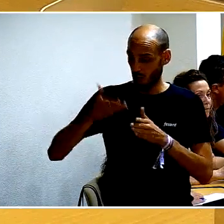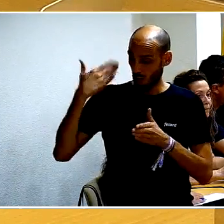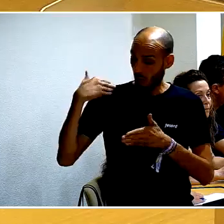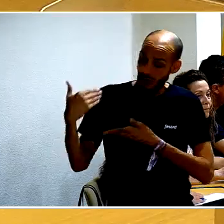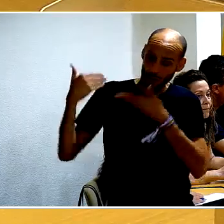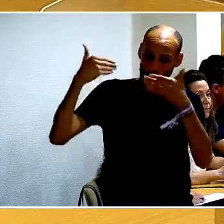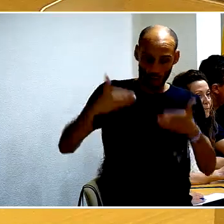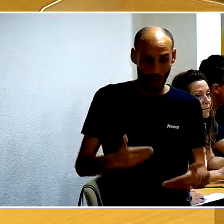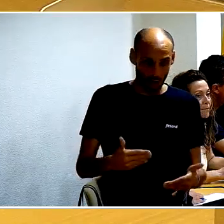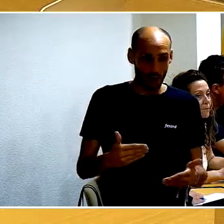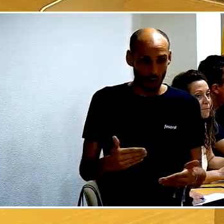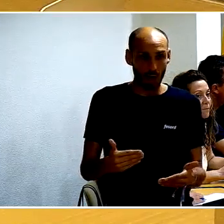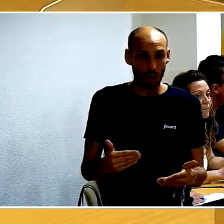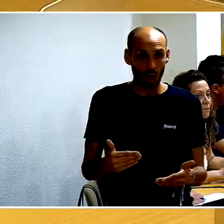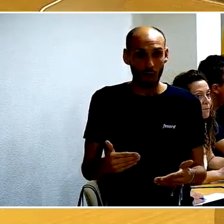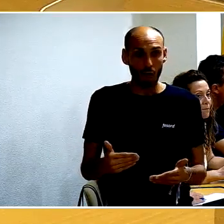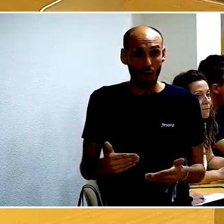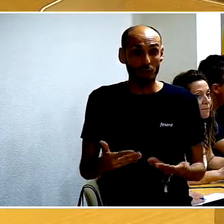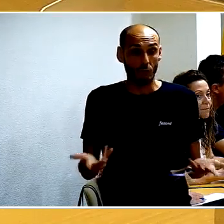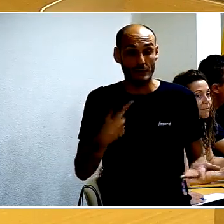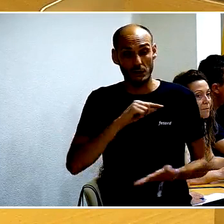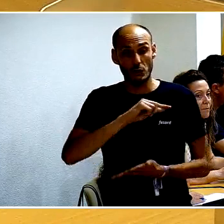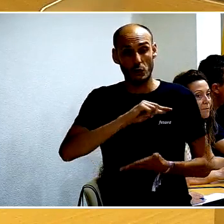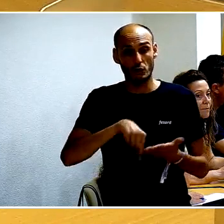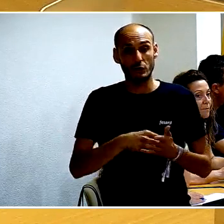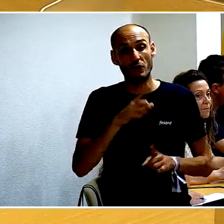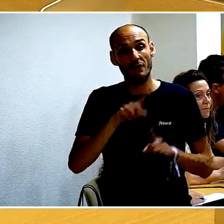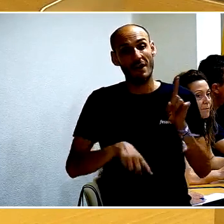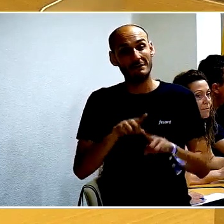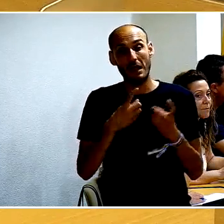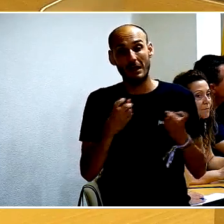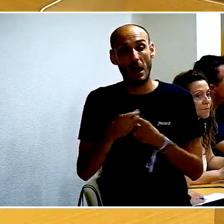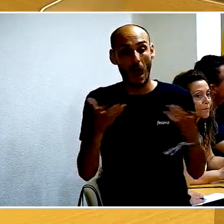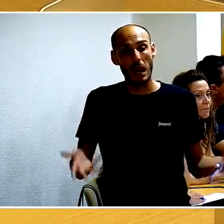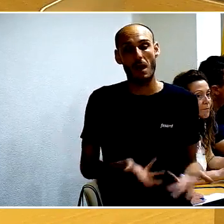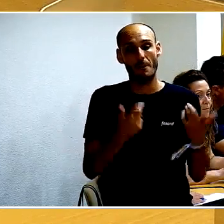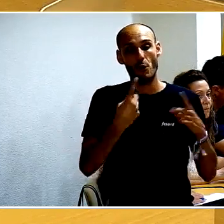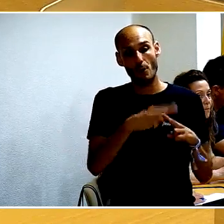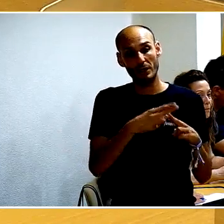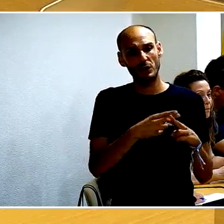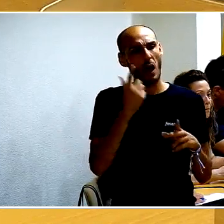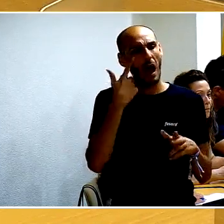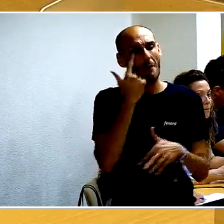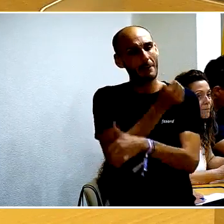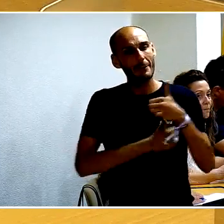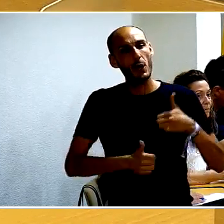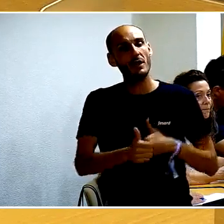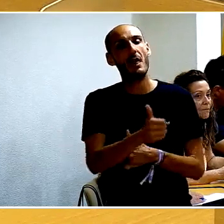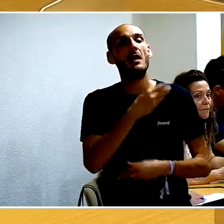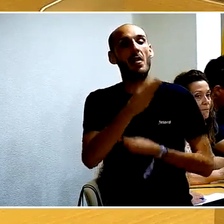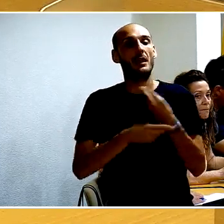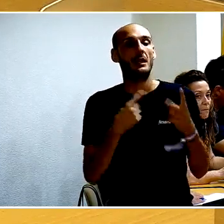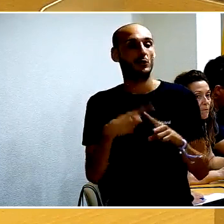de hecho, pero no se ha dado un contrato, y eso depende del impulso político, por un lado, de priorizar y de hacer las cosas